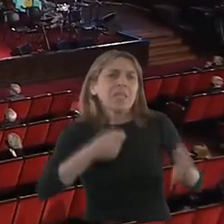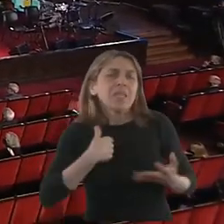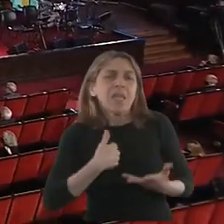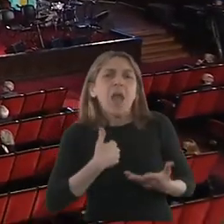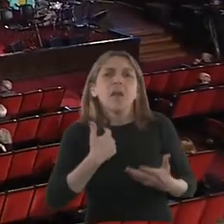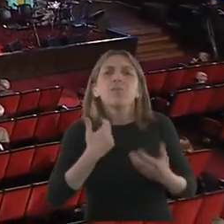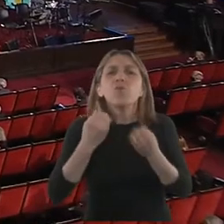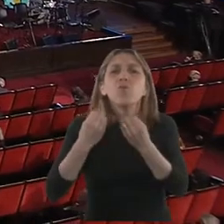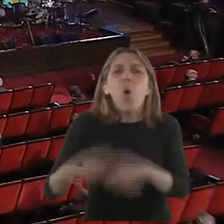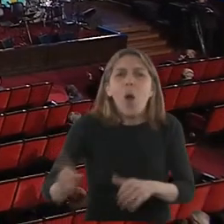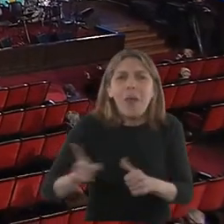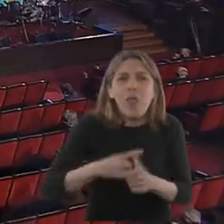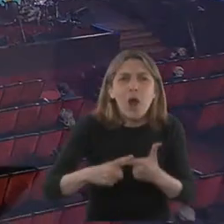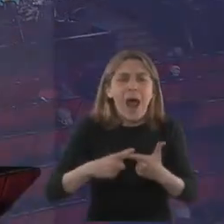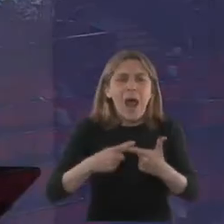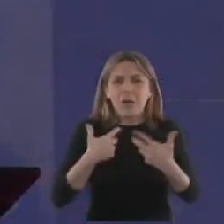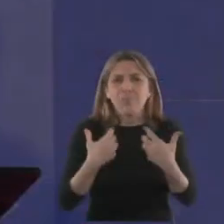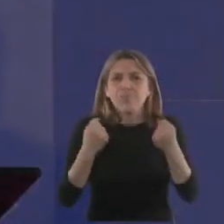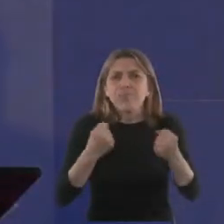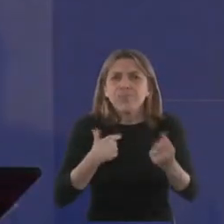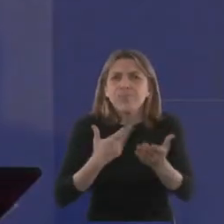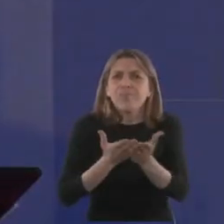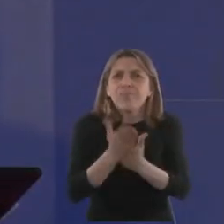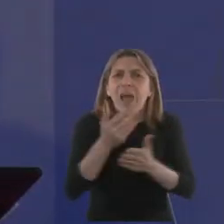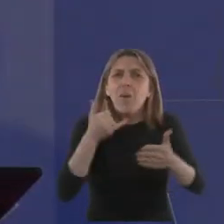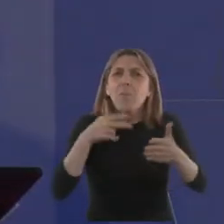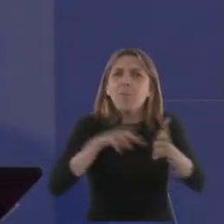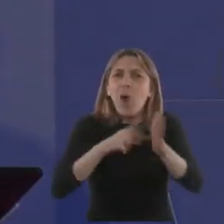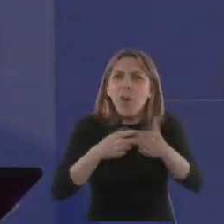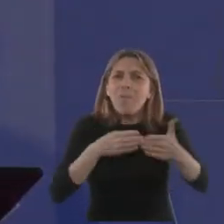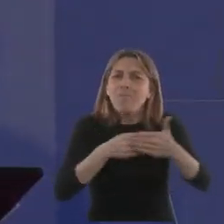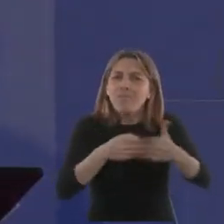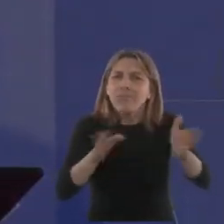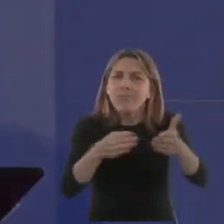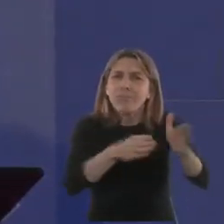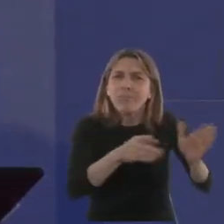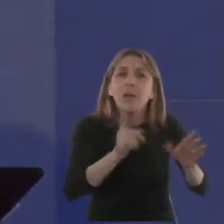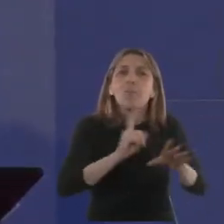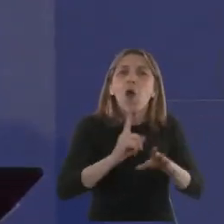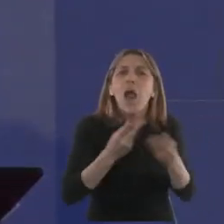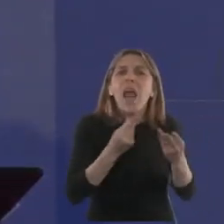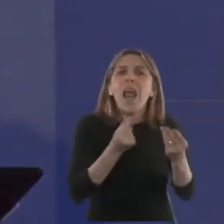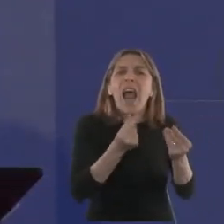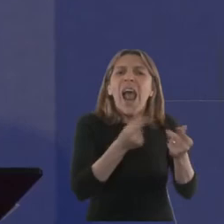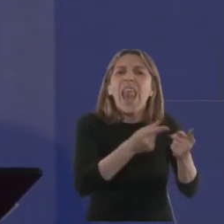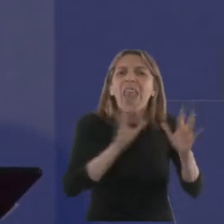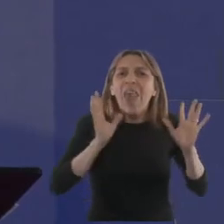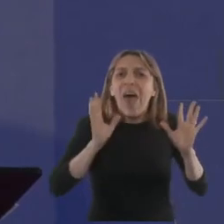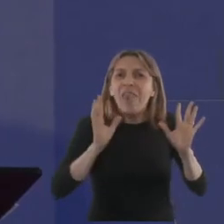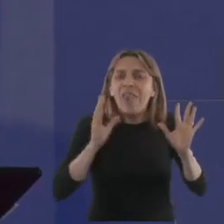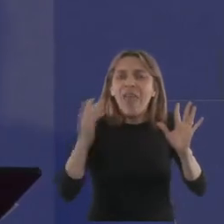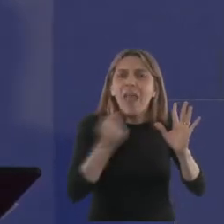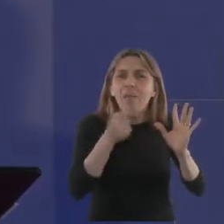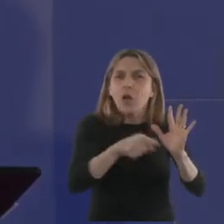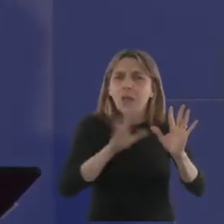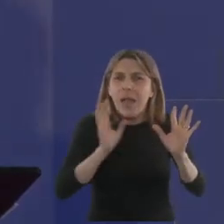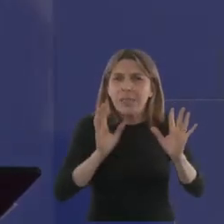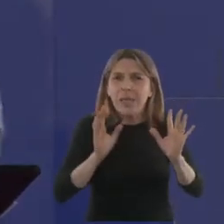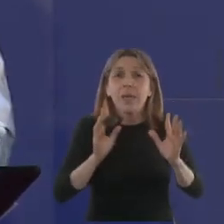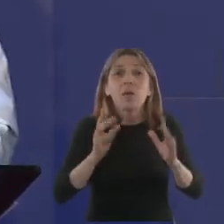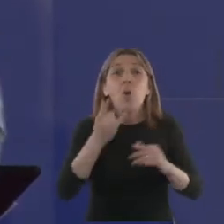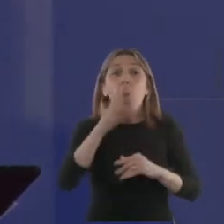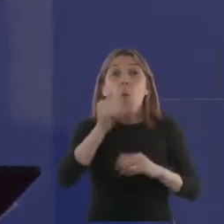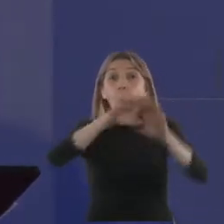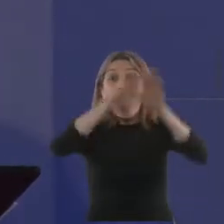dificultades, donde la masividad no está en contra de la calidad, sino muy por el contrario. La uva